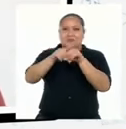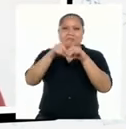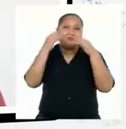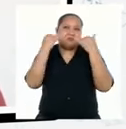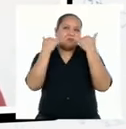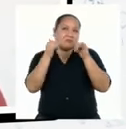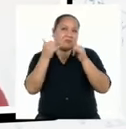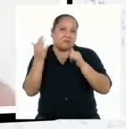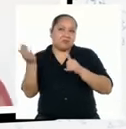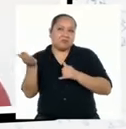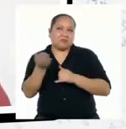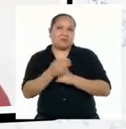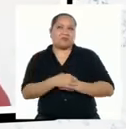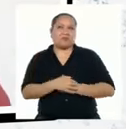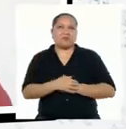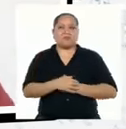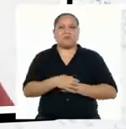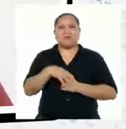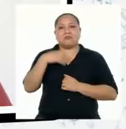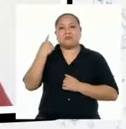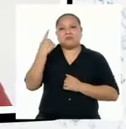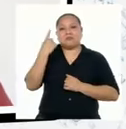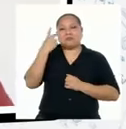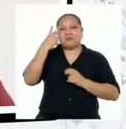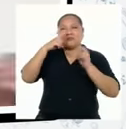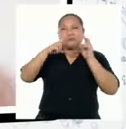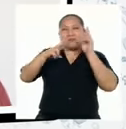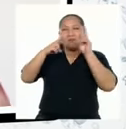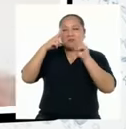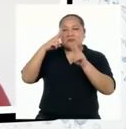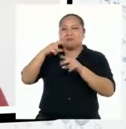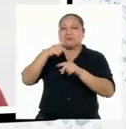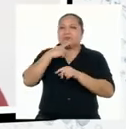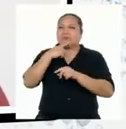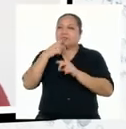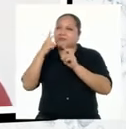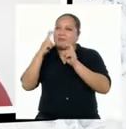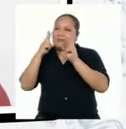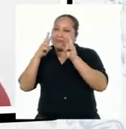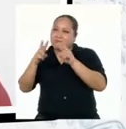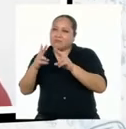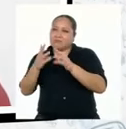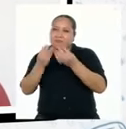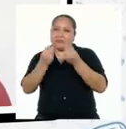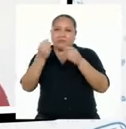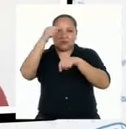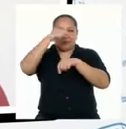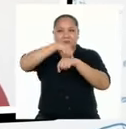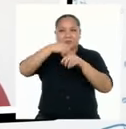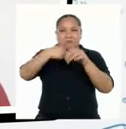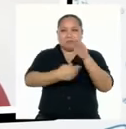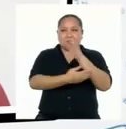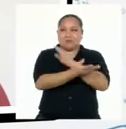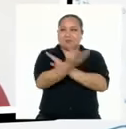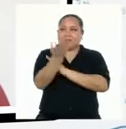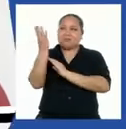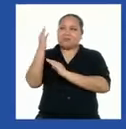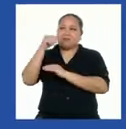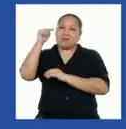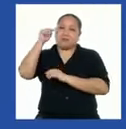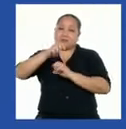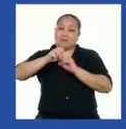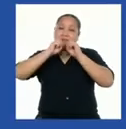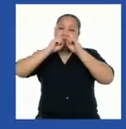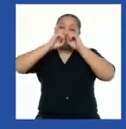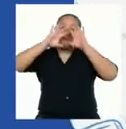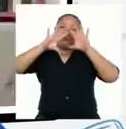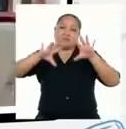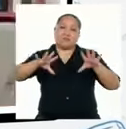con ellos. El solo hecho de poder haberlos visto por más tiempo es una bendición.